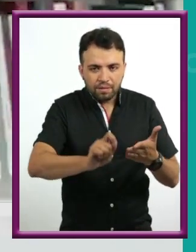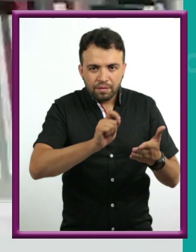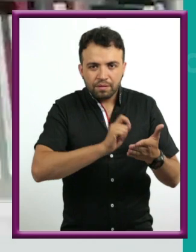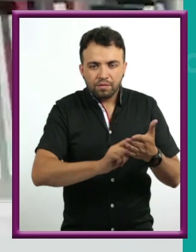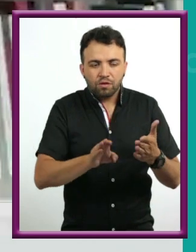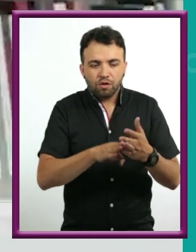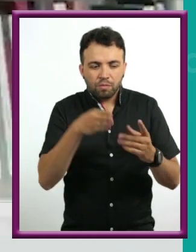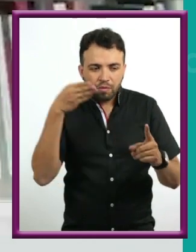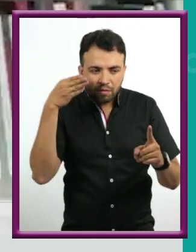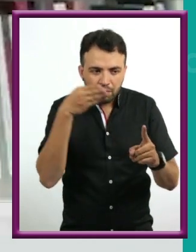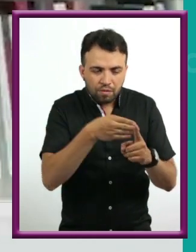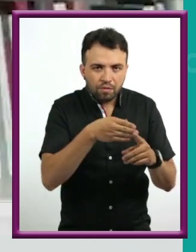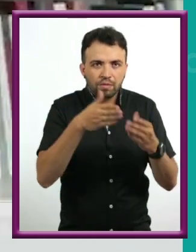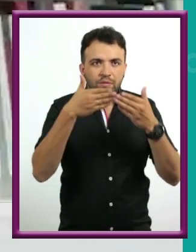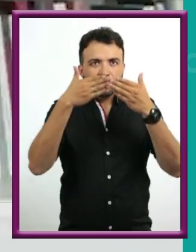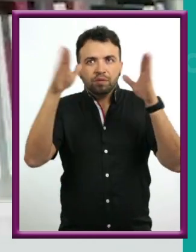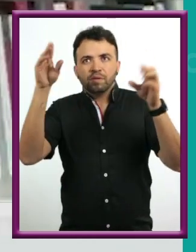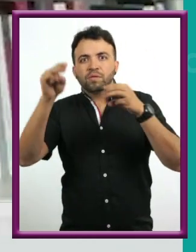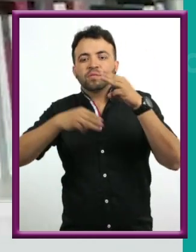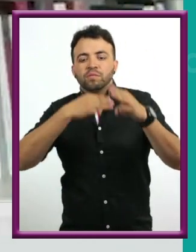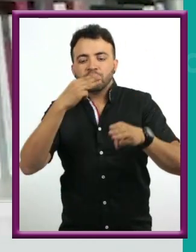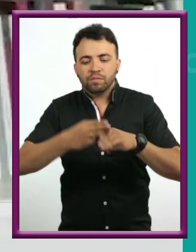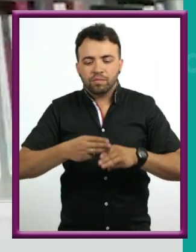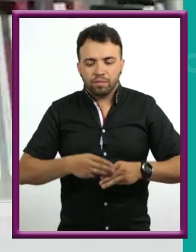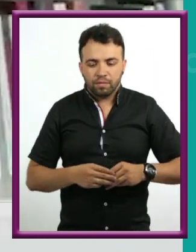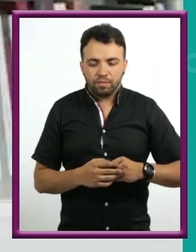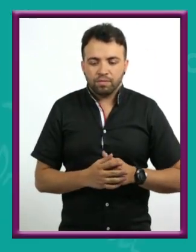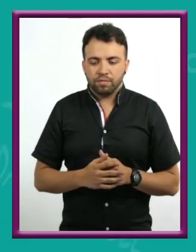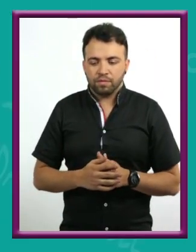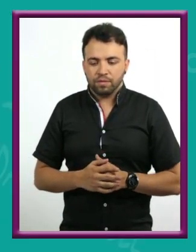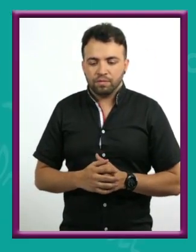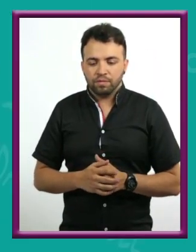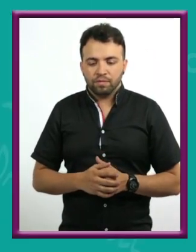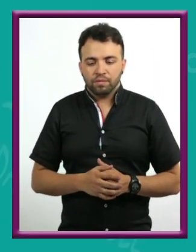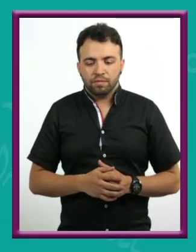sus puntos de vista. Esto es su forma de ver el mundo.